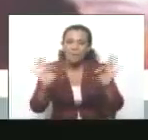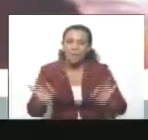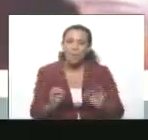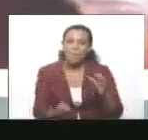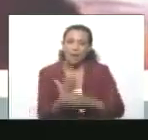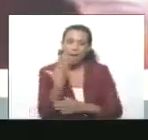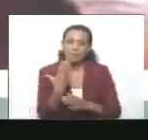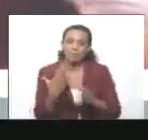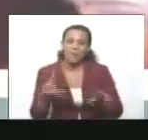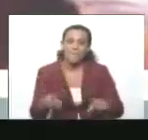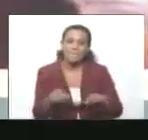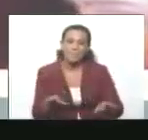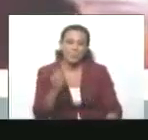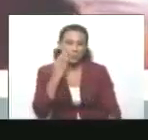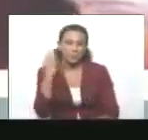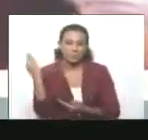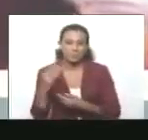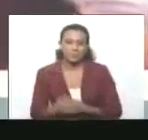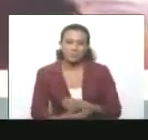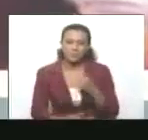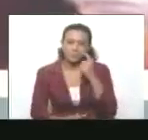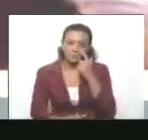Muchas gracias.